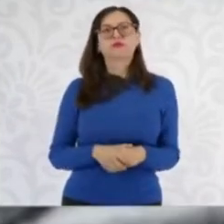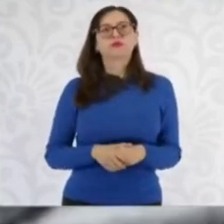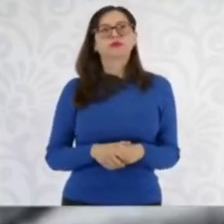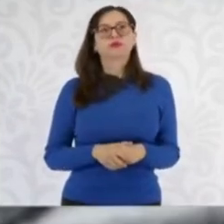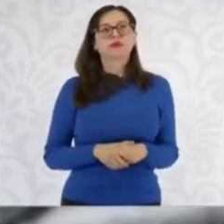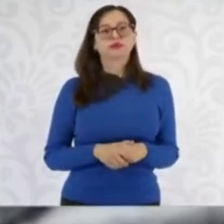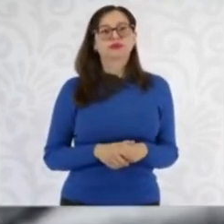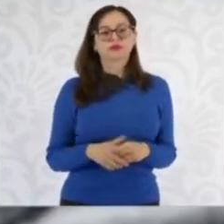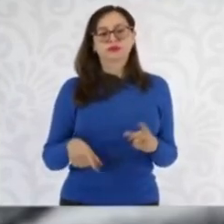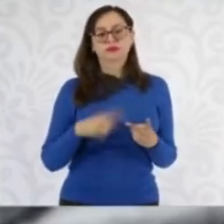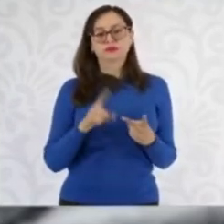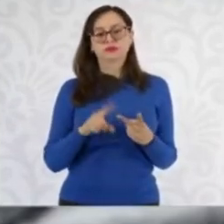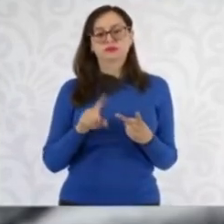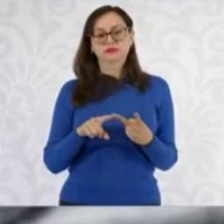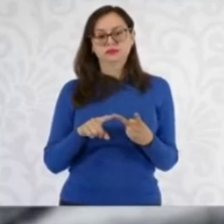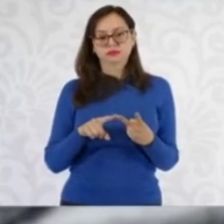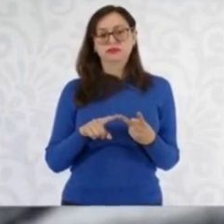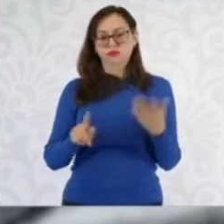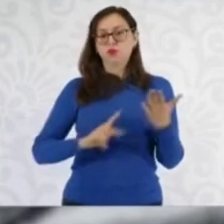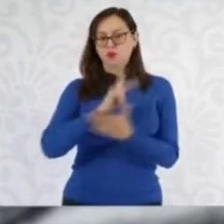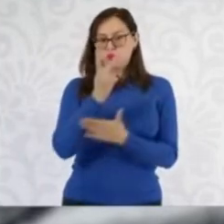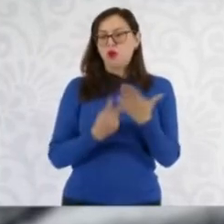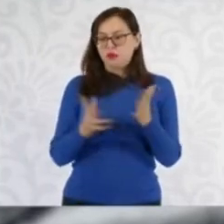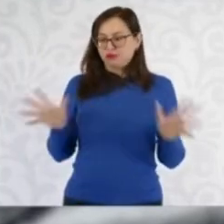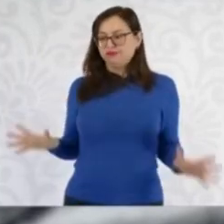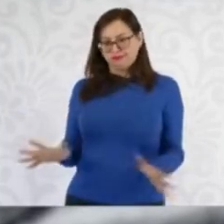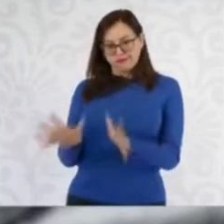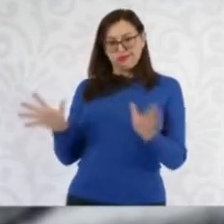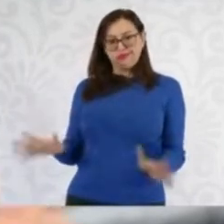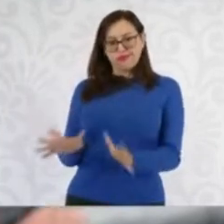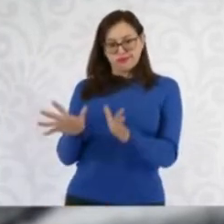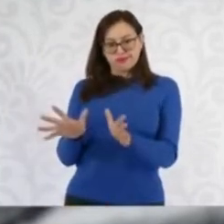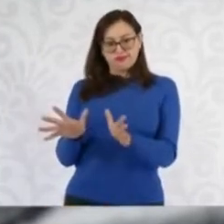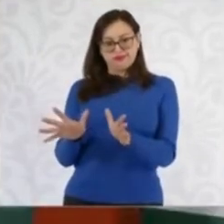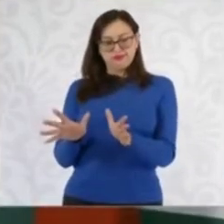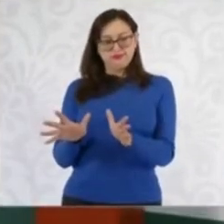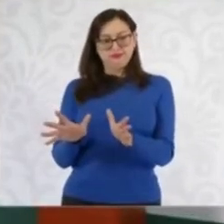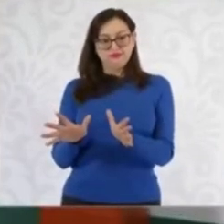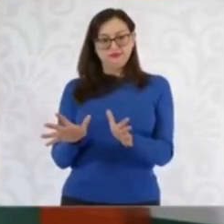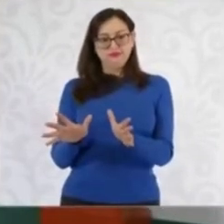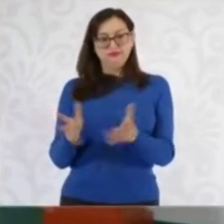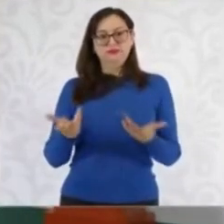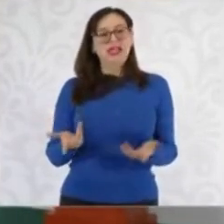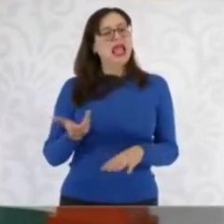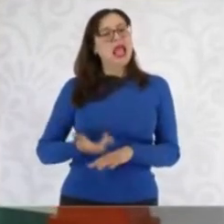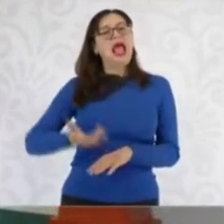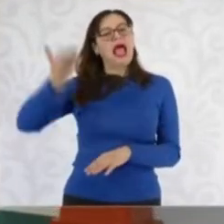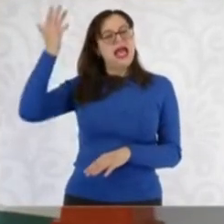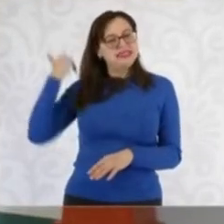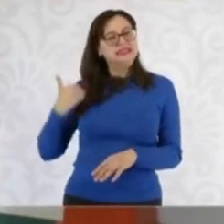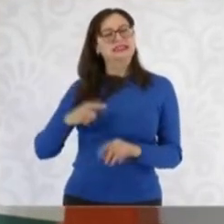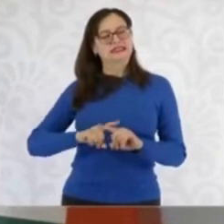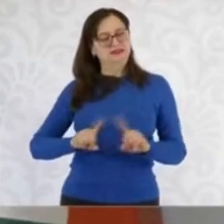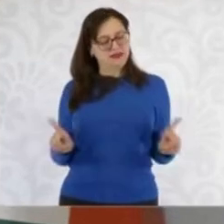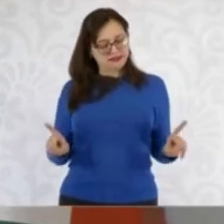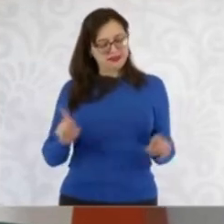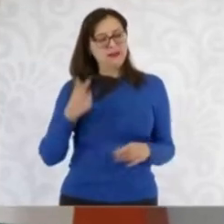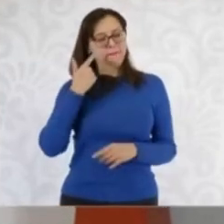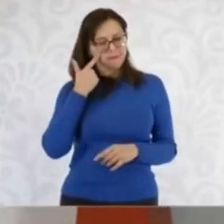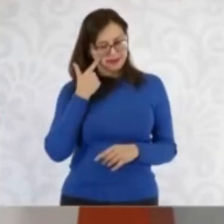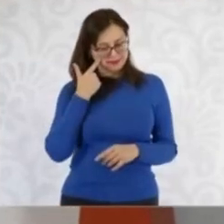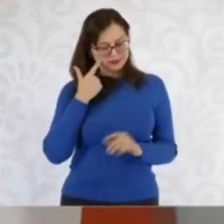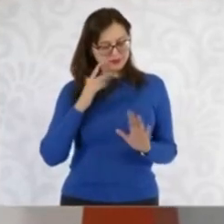Y hay también un programa para impulsar el cine nacional, no como era antes, porque hubo un cambio también de la